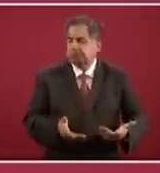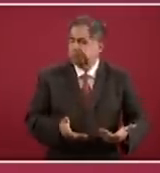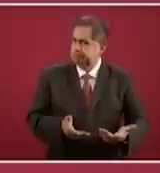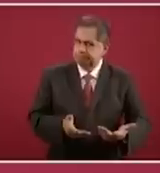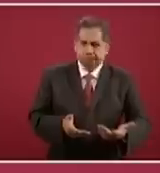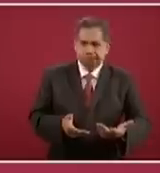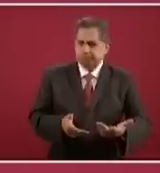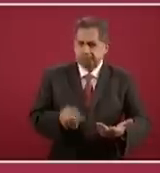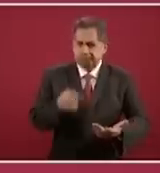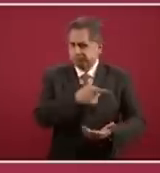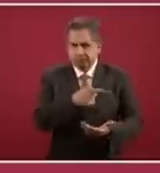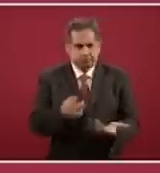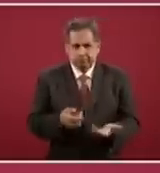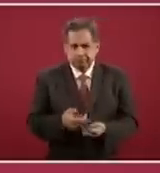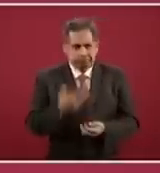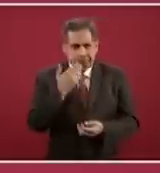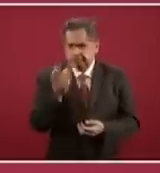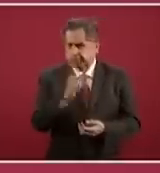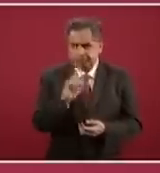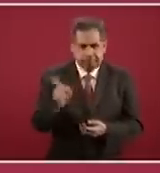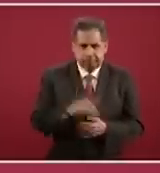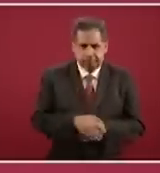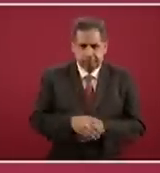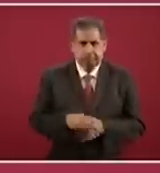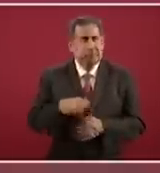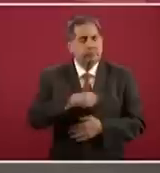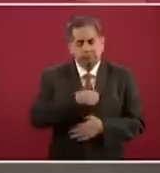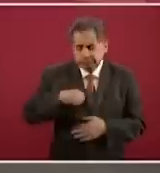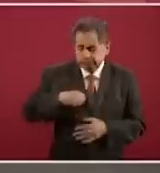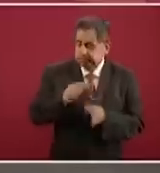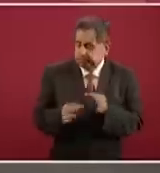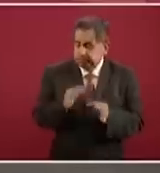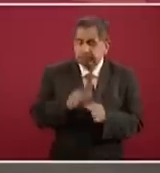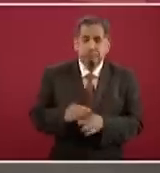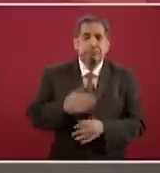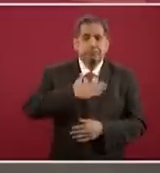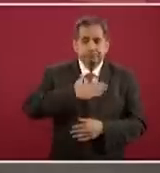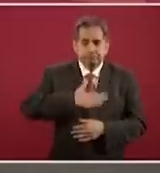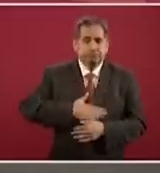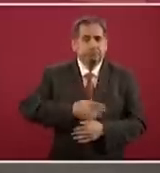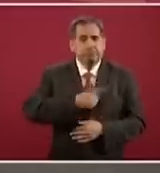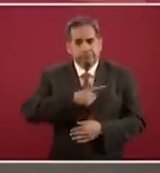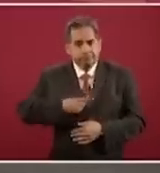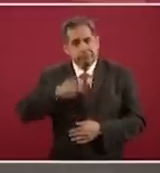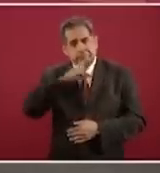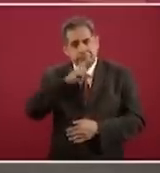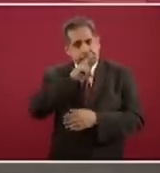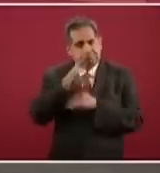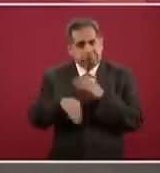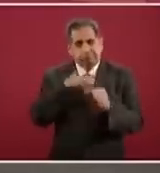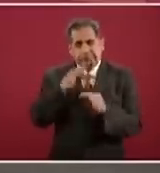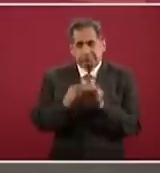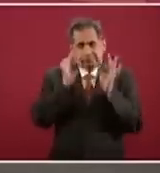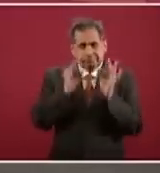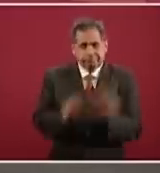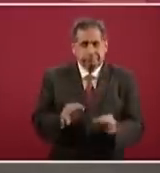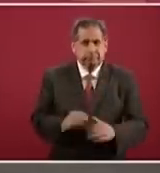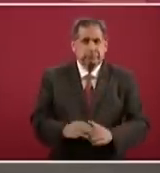pues no se está cumpliendo con un principio de que la justicia tiene que ser pronta y expedita.